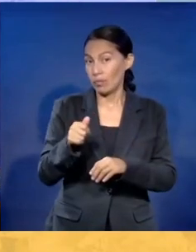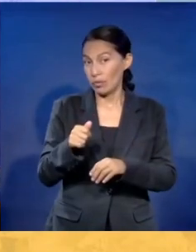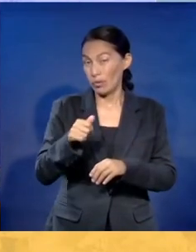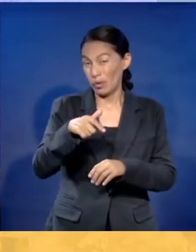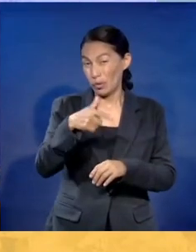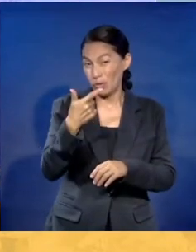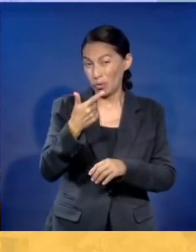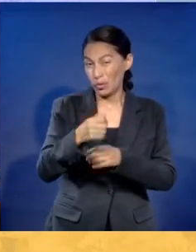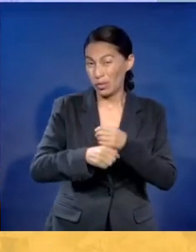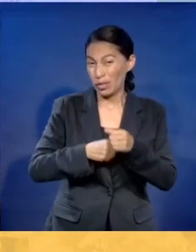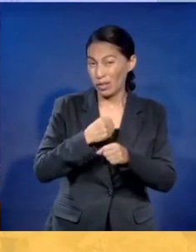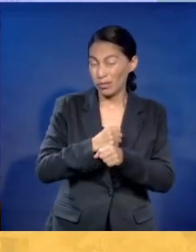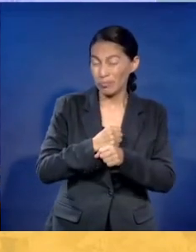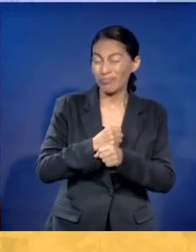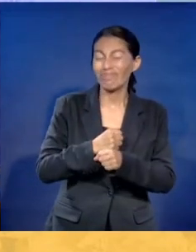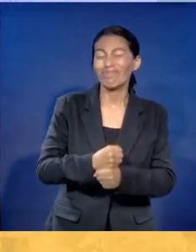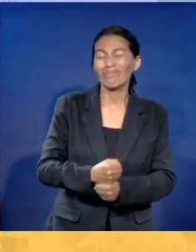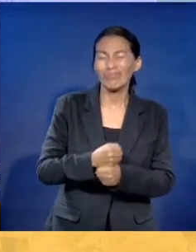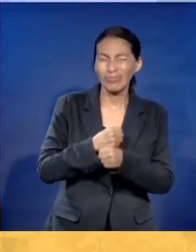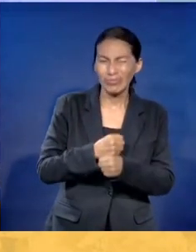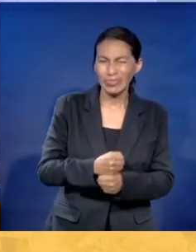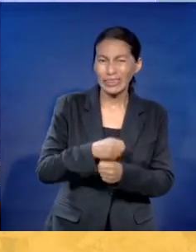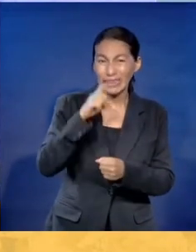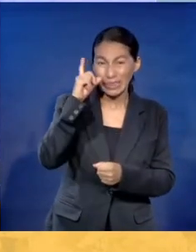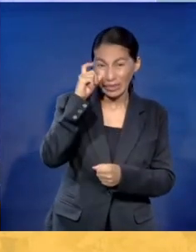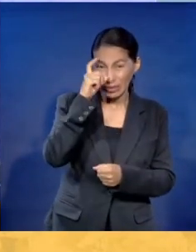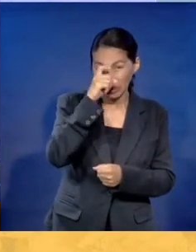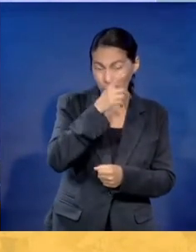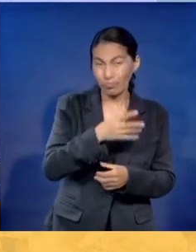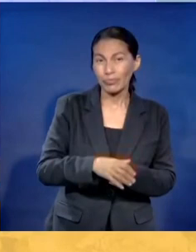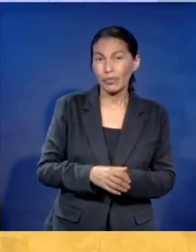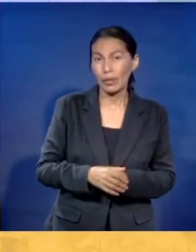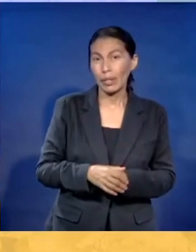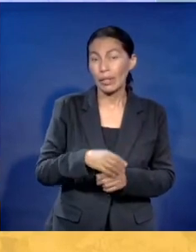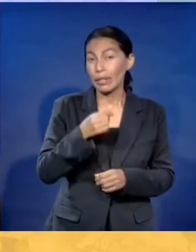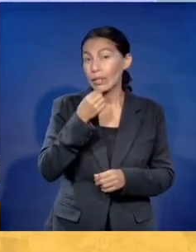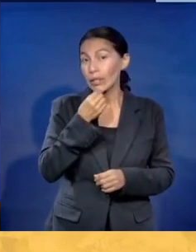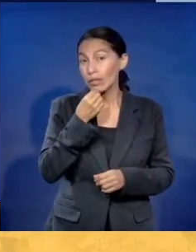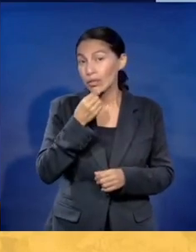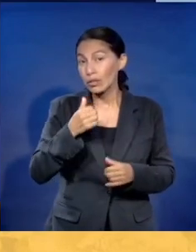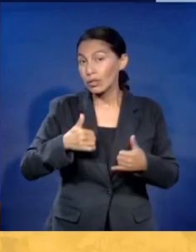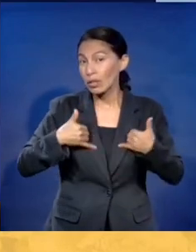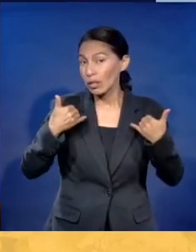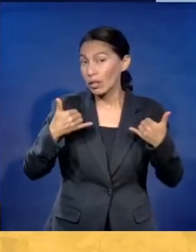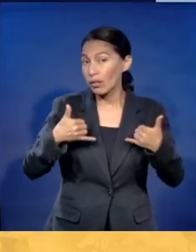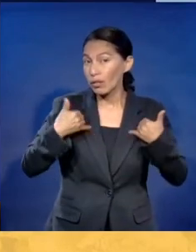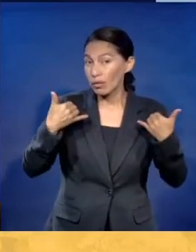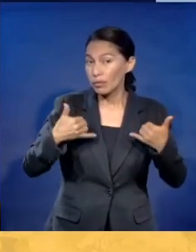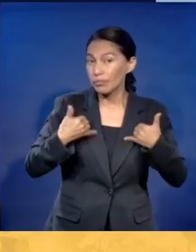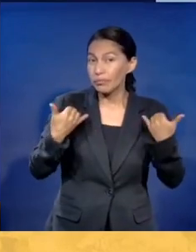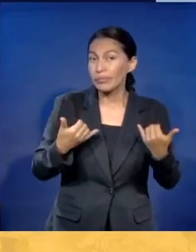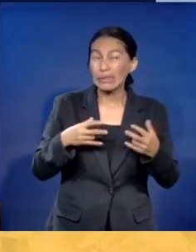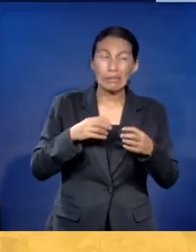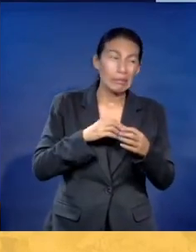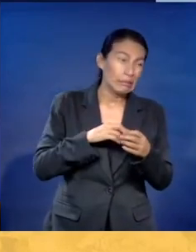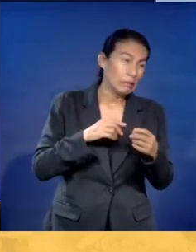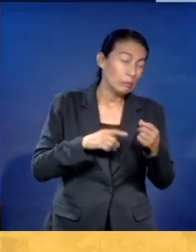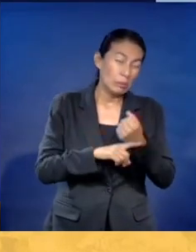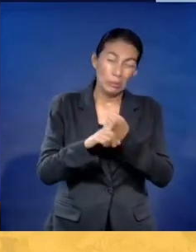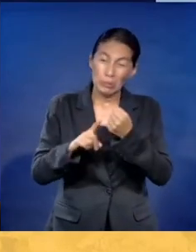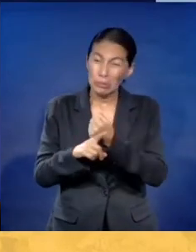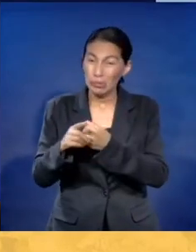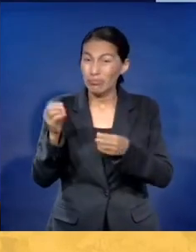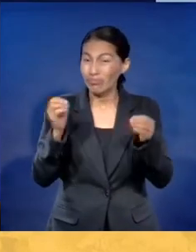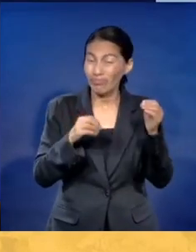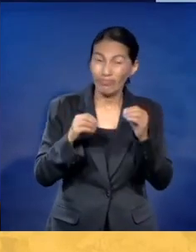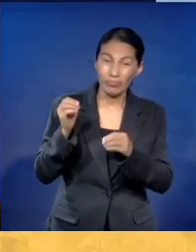doce años normalmente la edad cuando los niños son adolescentes y entra la tensión y los pleitos y esto y lo otro